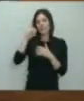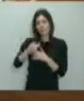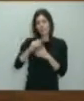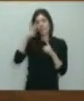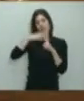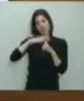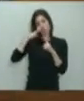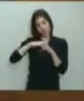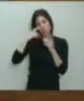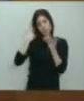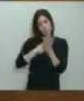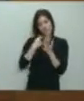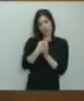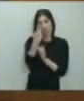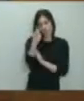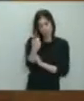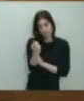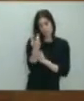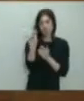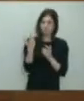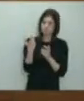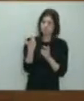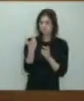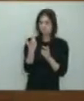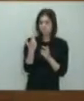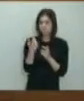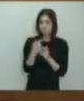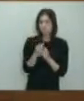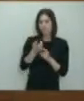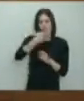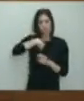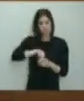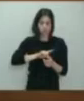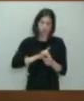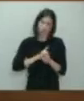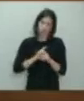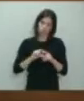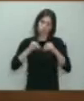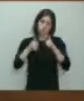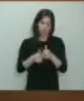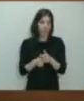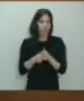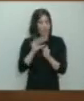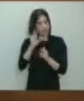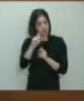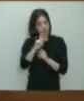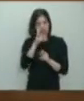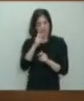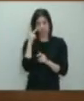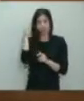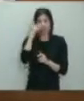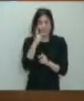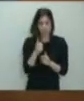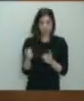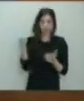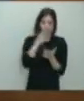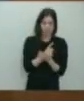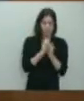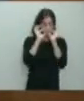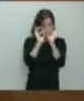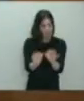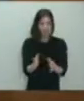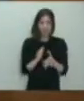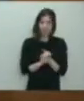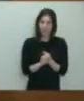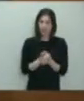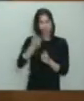atrasadas, sinceramente, y no lo pusimos el contador a cero y ahora 2 años después estamos otra vez igual, pues no sé qué es